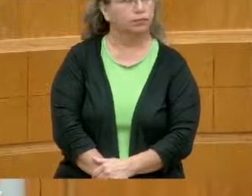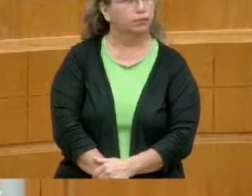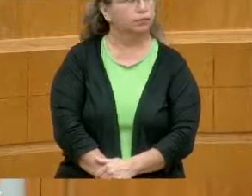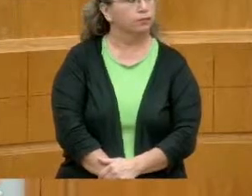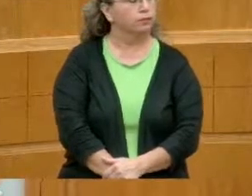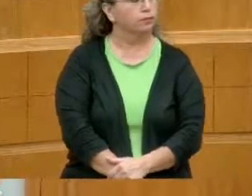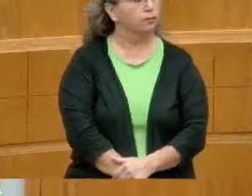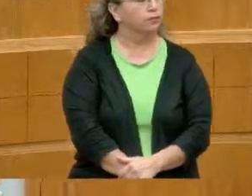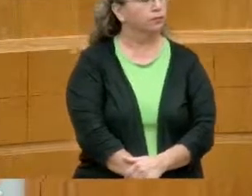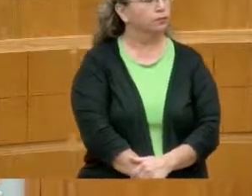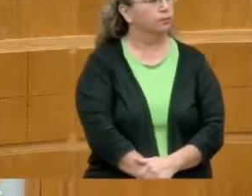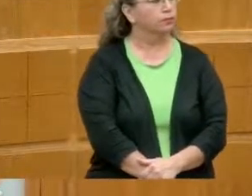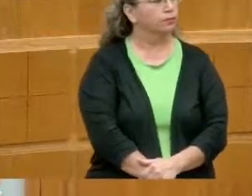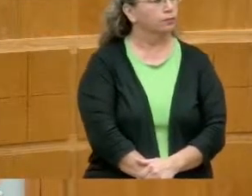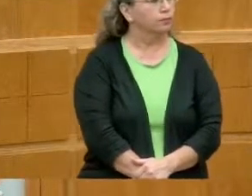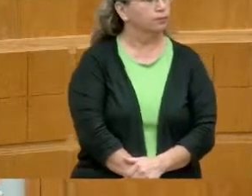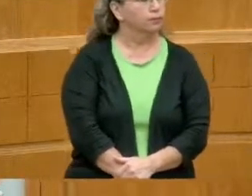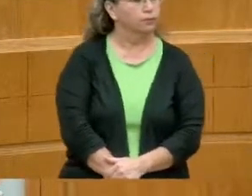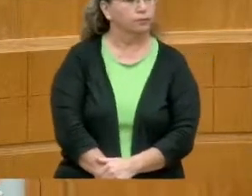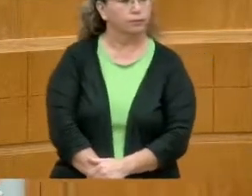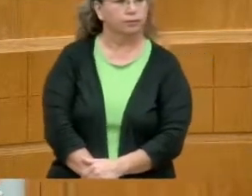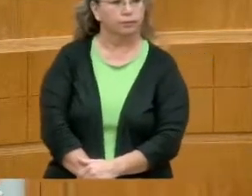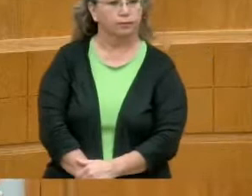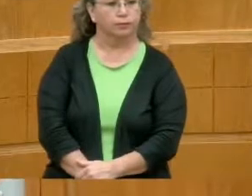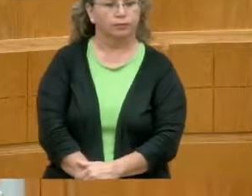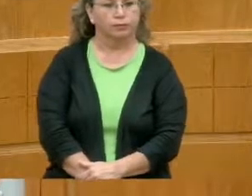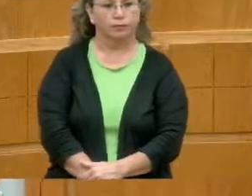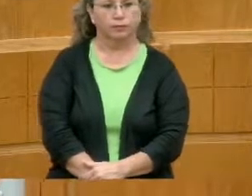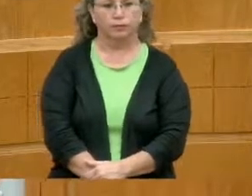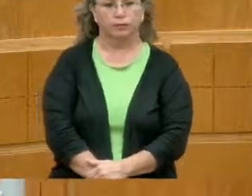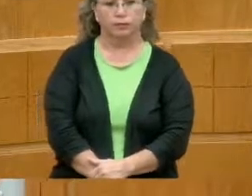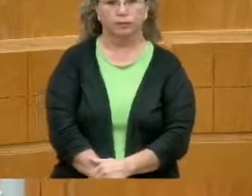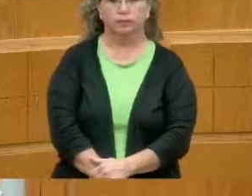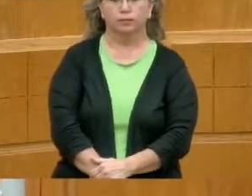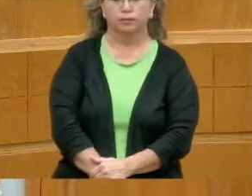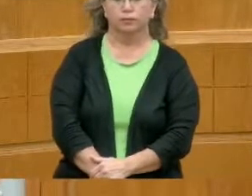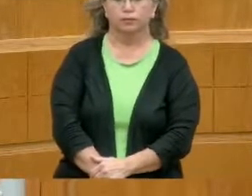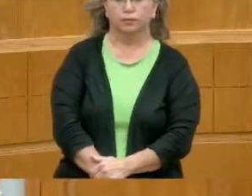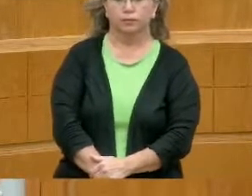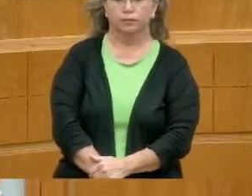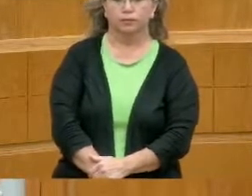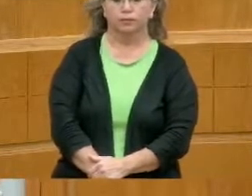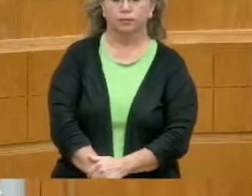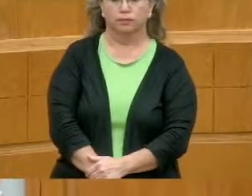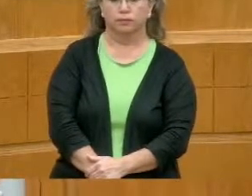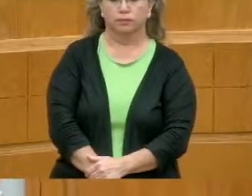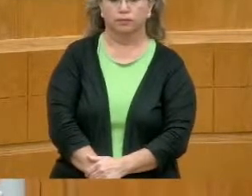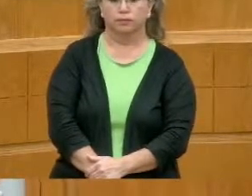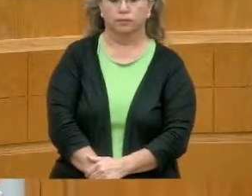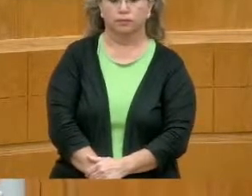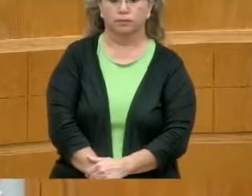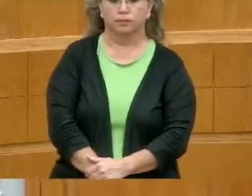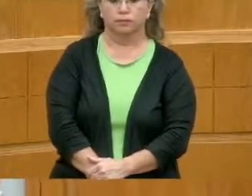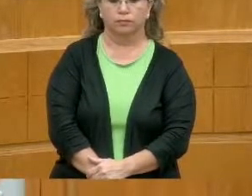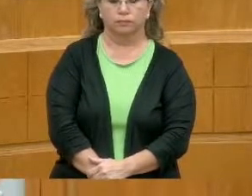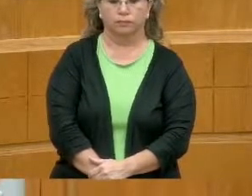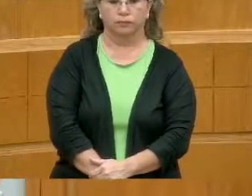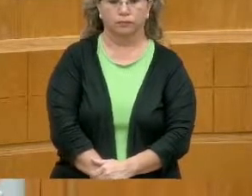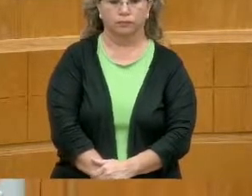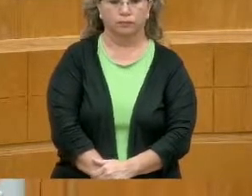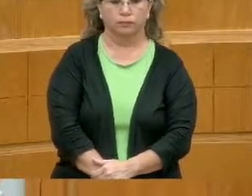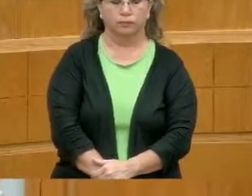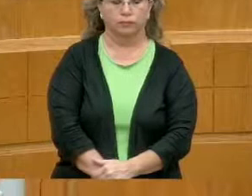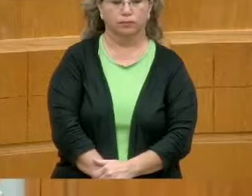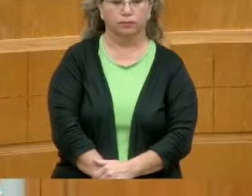del gobernador entran en vigor este viernes. Entre estos, los restaurantes podrán abrir al 50% de su capacidad.